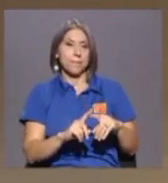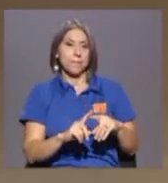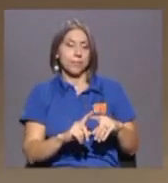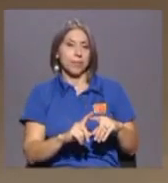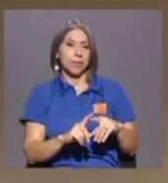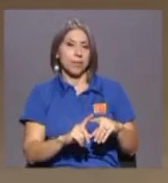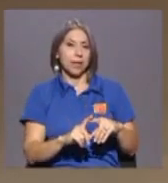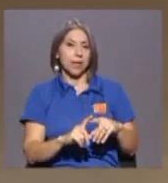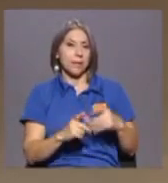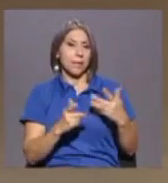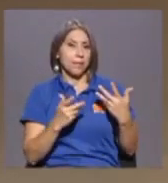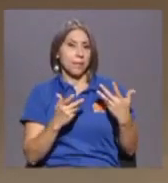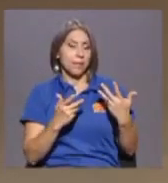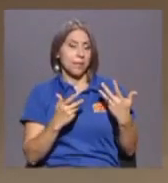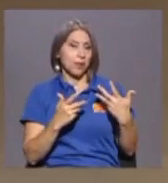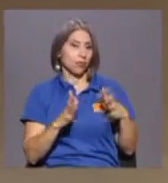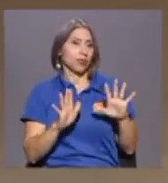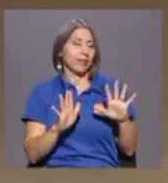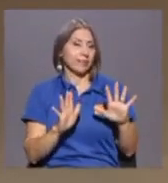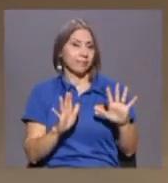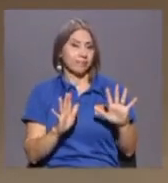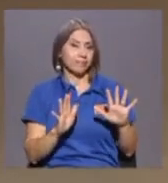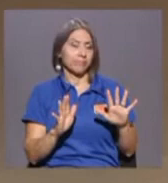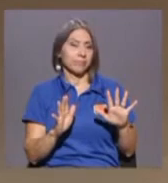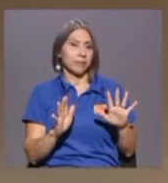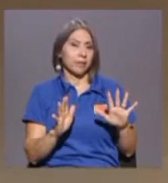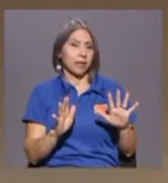cerca de un mes de,